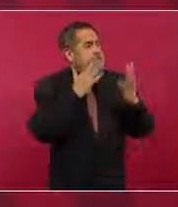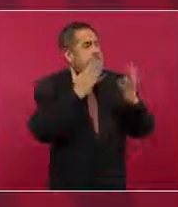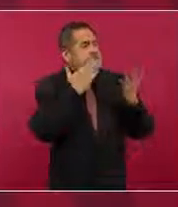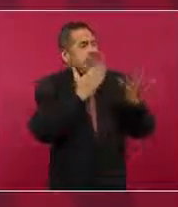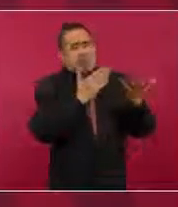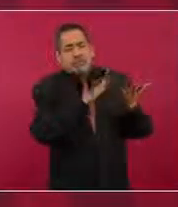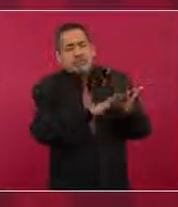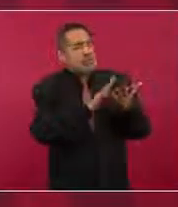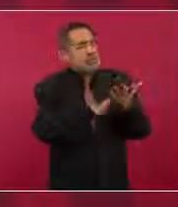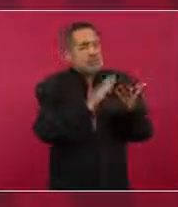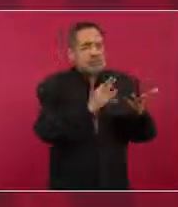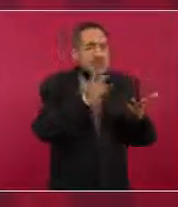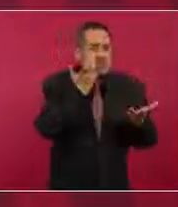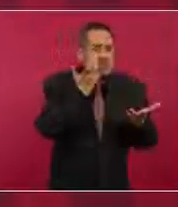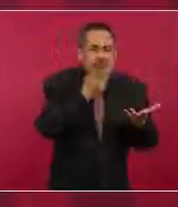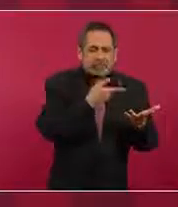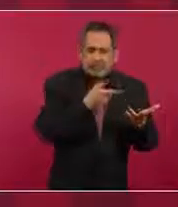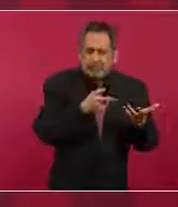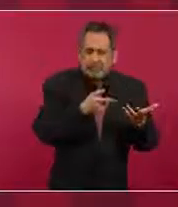al régimen